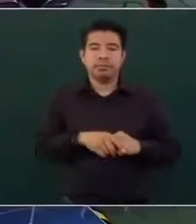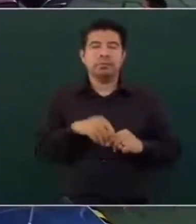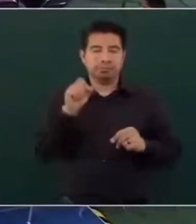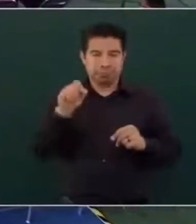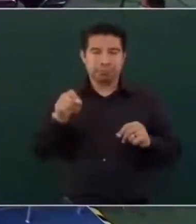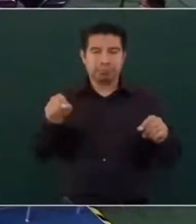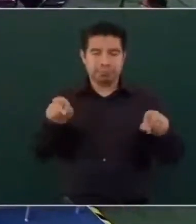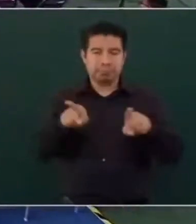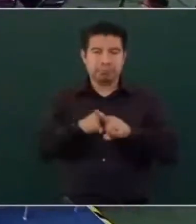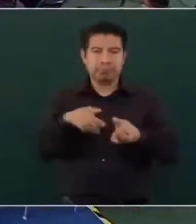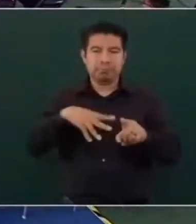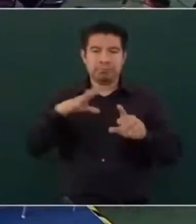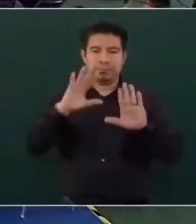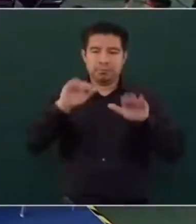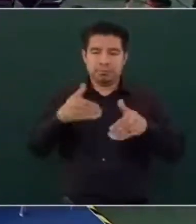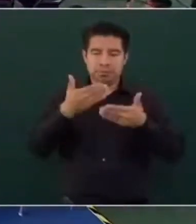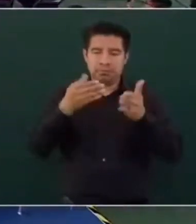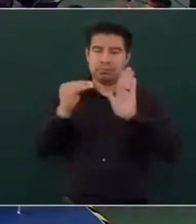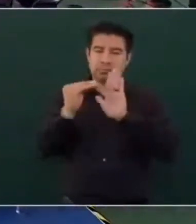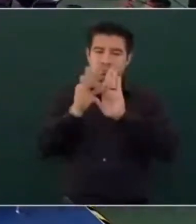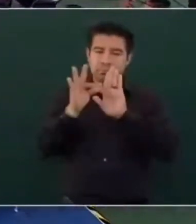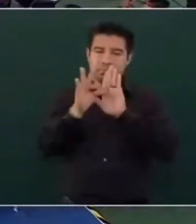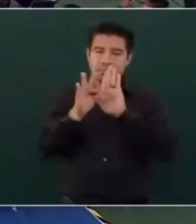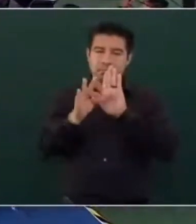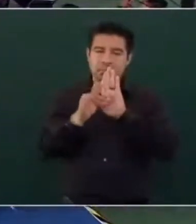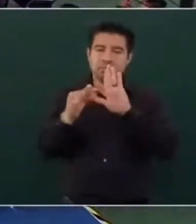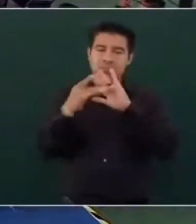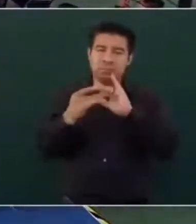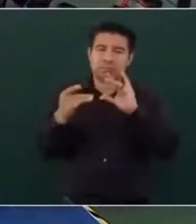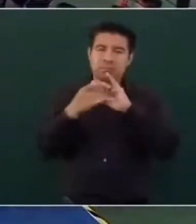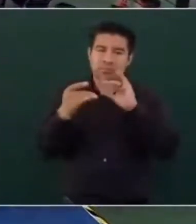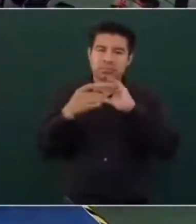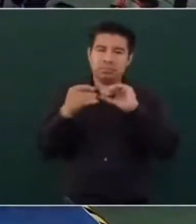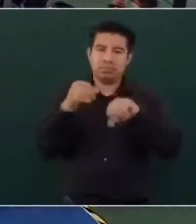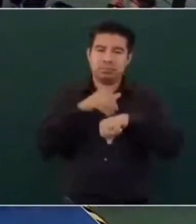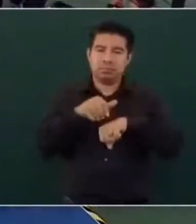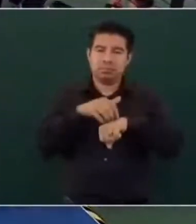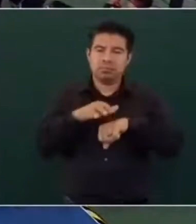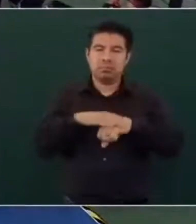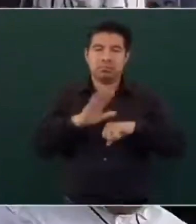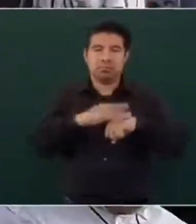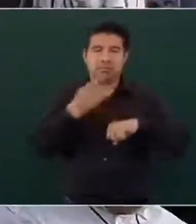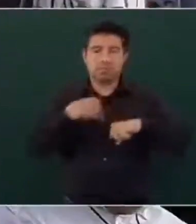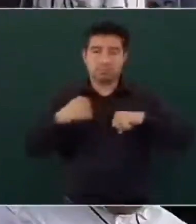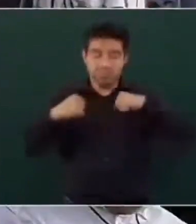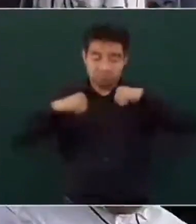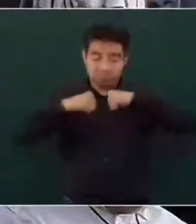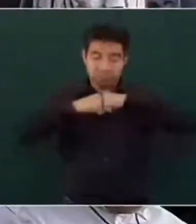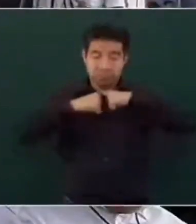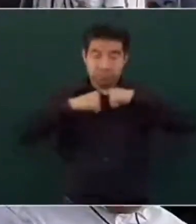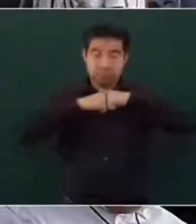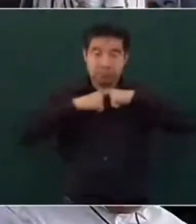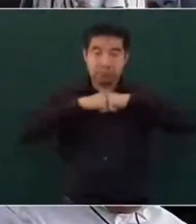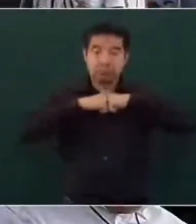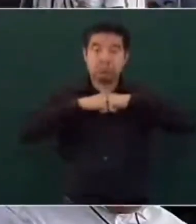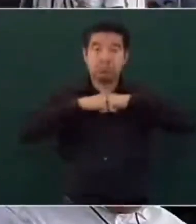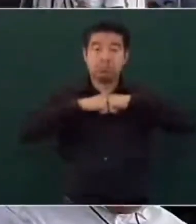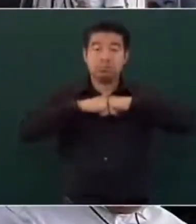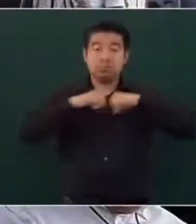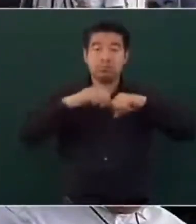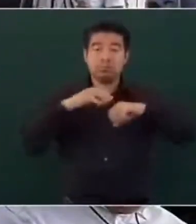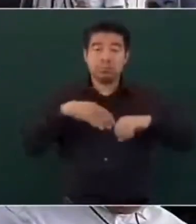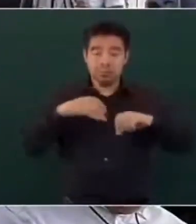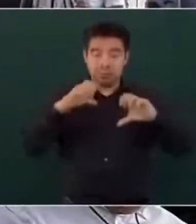exposición en materia de seguridad, me llama la atención los datos porque es frontera. O sea, cuando se habla de que Chiapas tiene muy